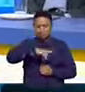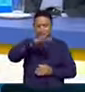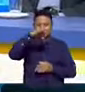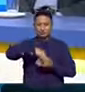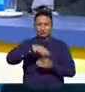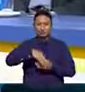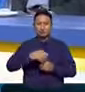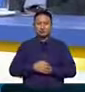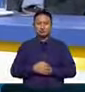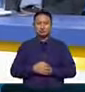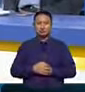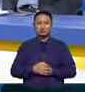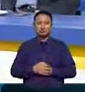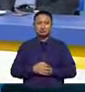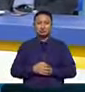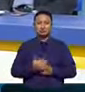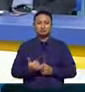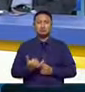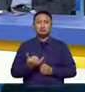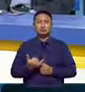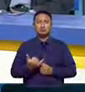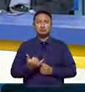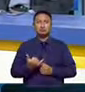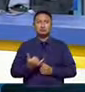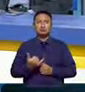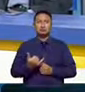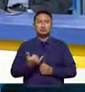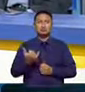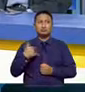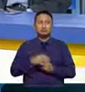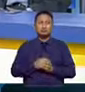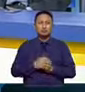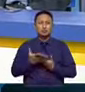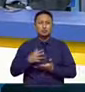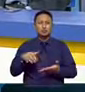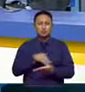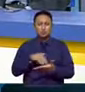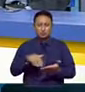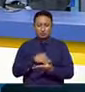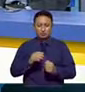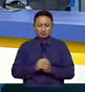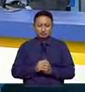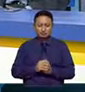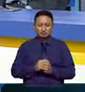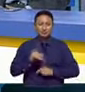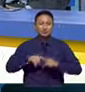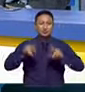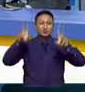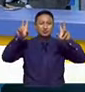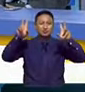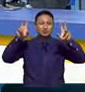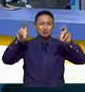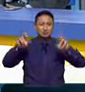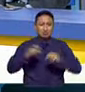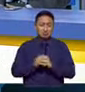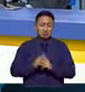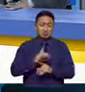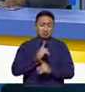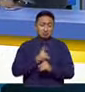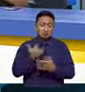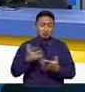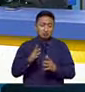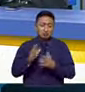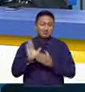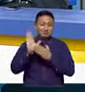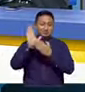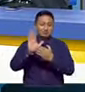electoral, en lo que todavía tenemos una gran incertidumbre, y en una serie de temas que, por supuesto, hay que